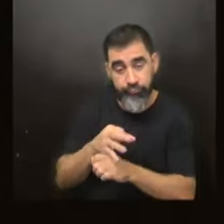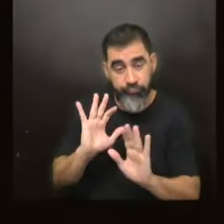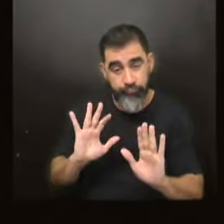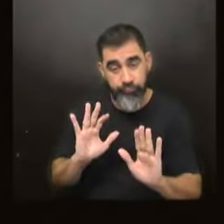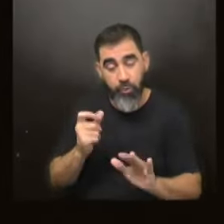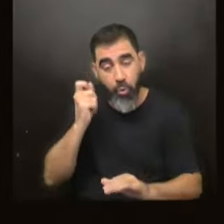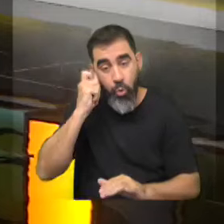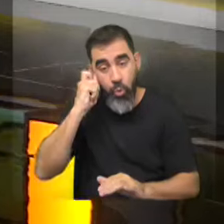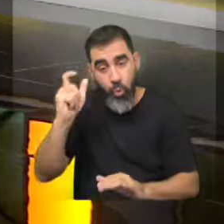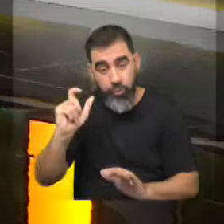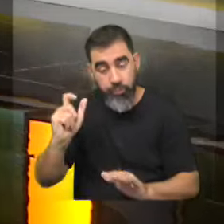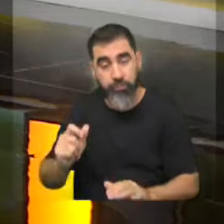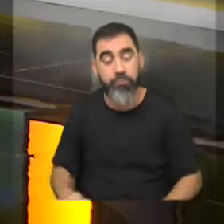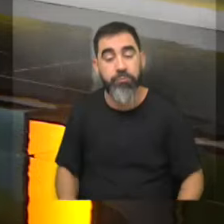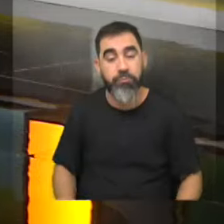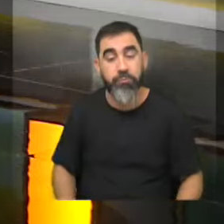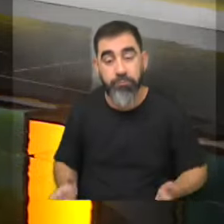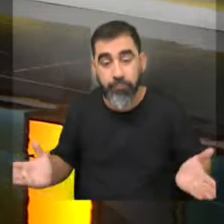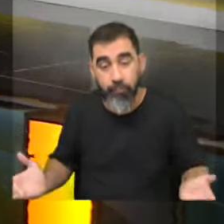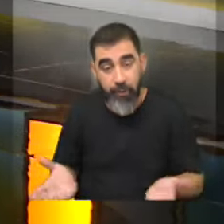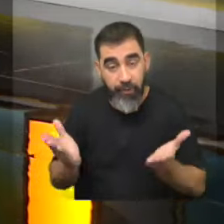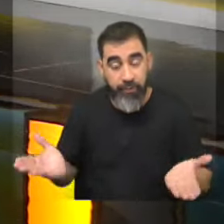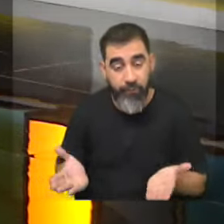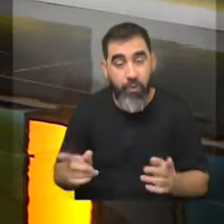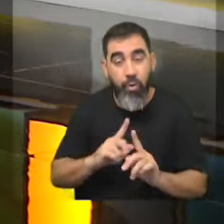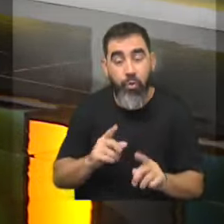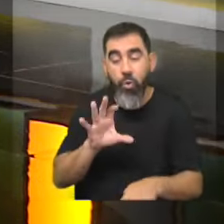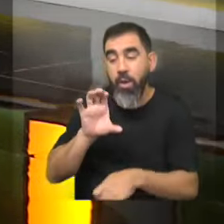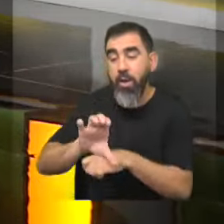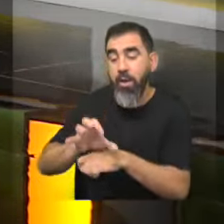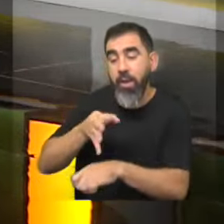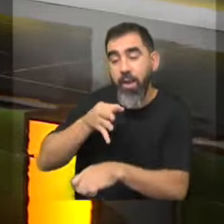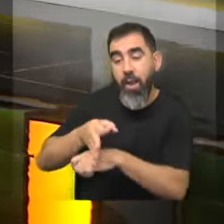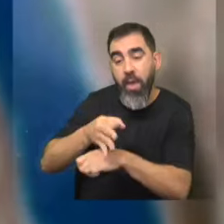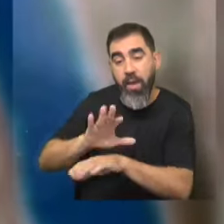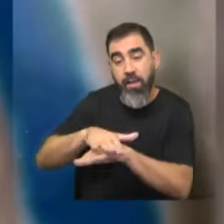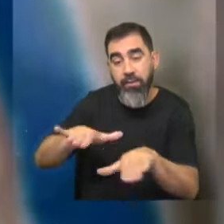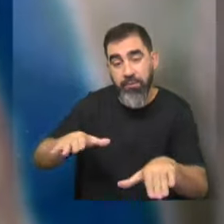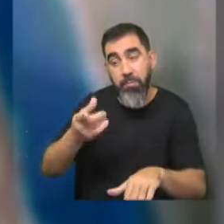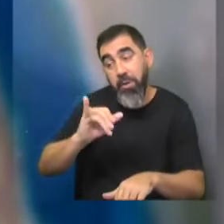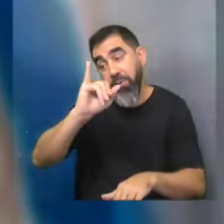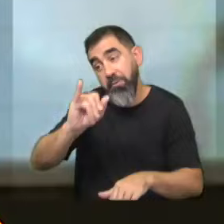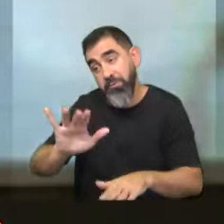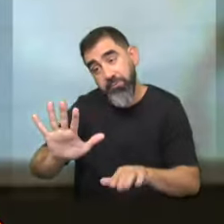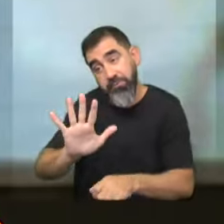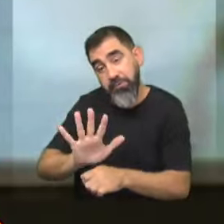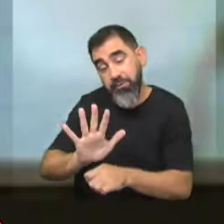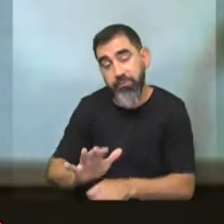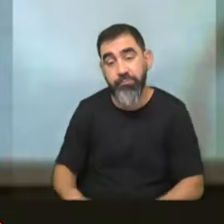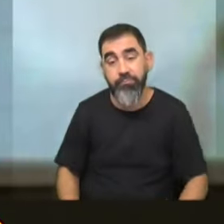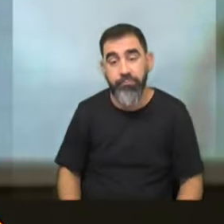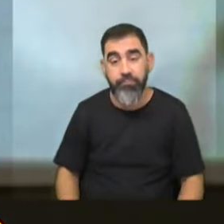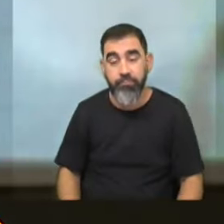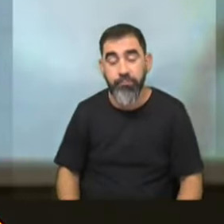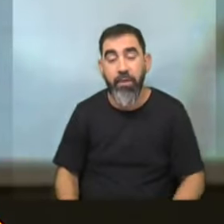de conocimientos y de incentivar? No es que vos estés dándole clases a los gurises, pero al fin del día sí. Bueno, pero, sí, por ejemplo,